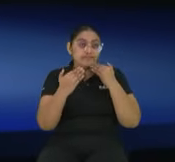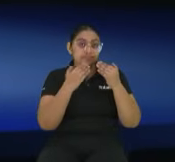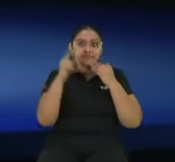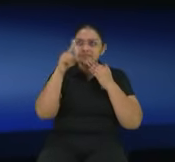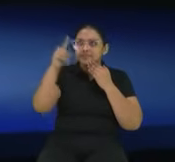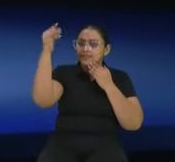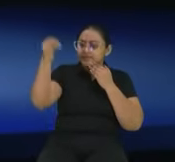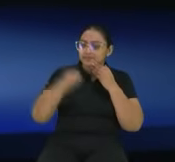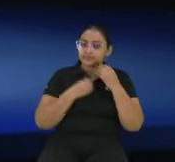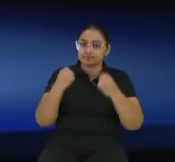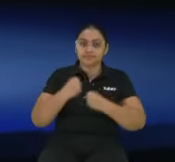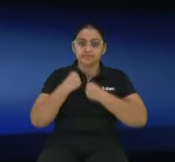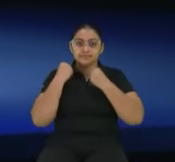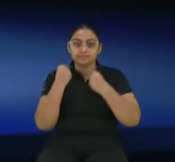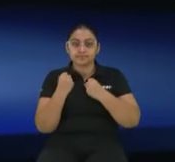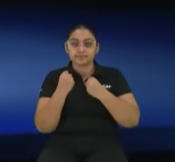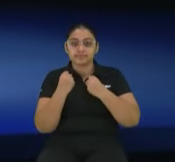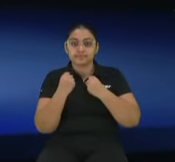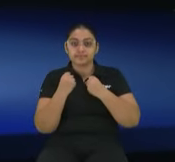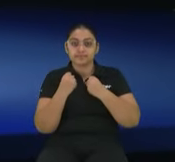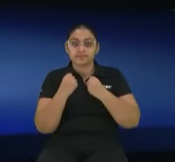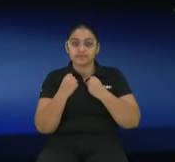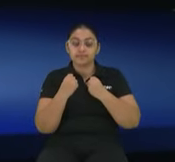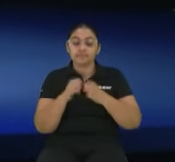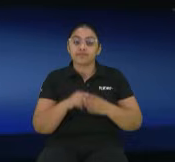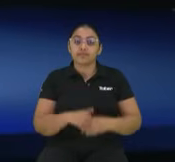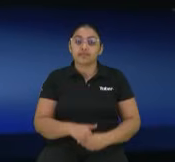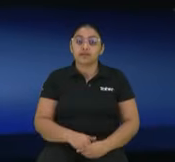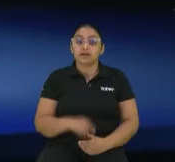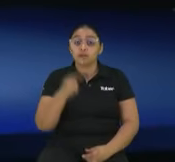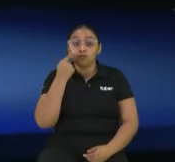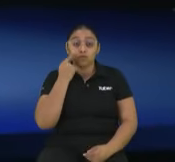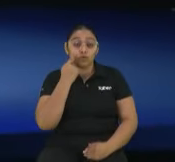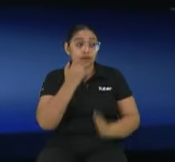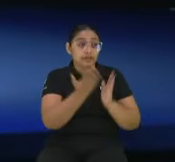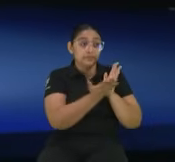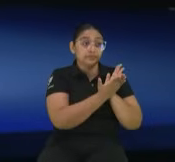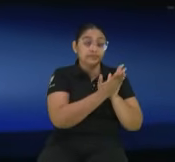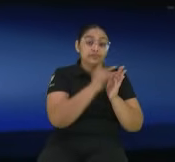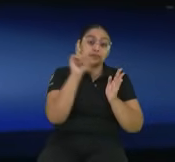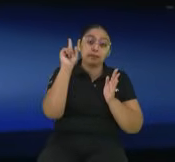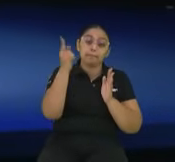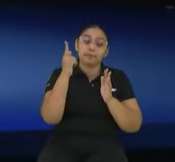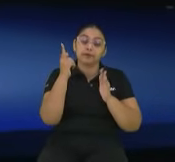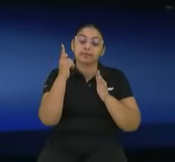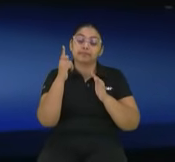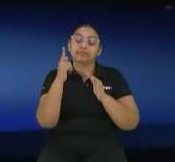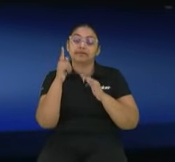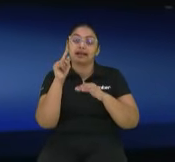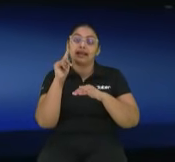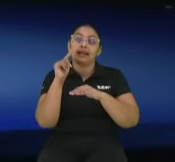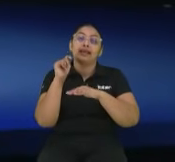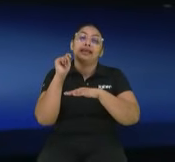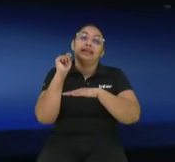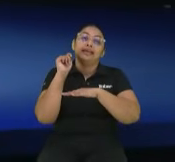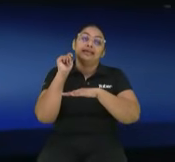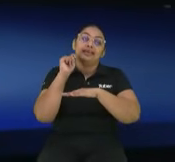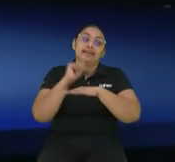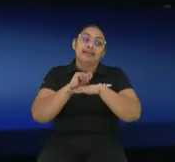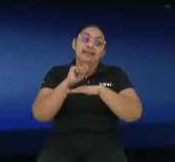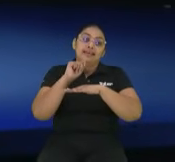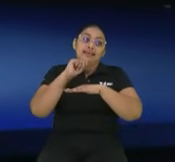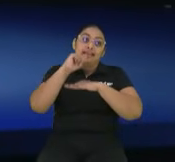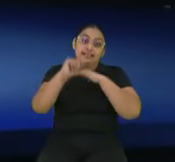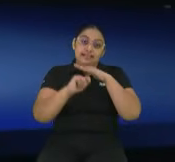sus hijos para ayudar a los demás busque conmigo primera Timoteo 1:1 dice la palabra en primera de